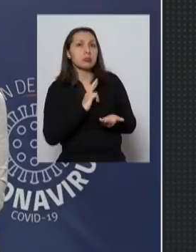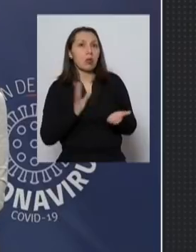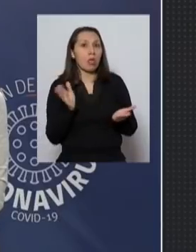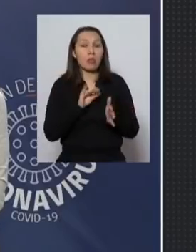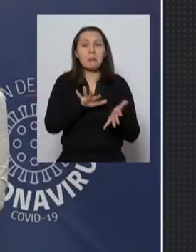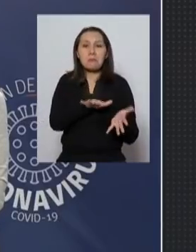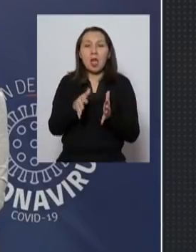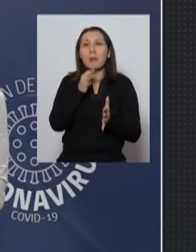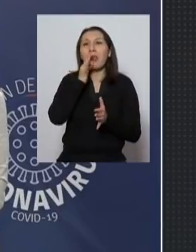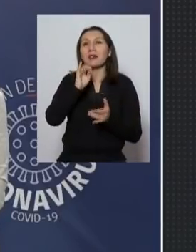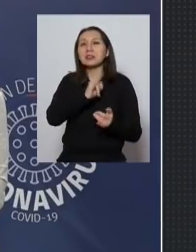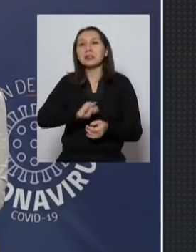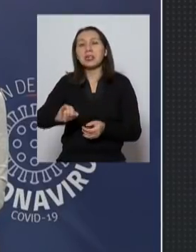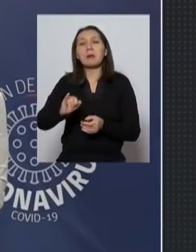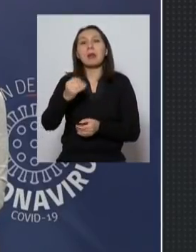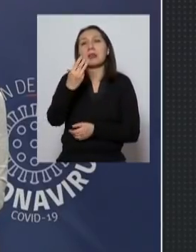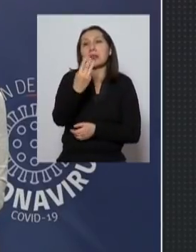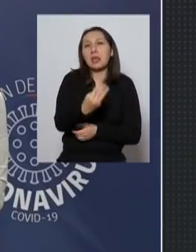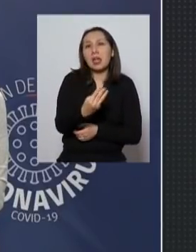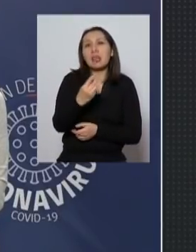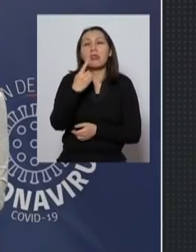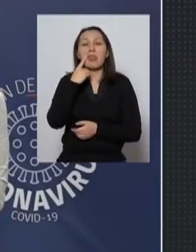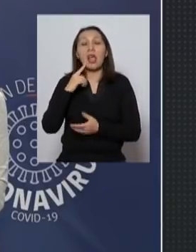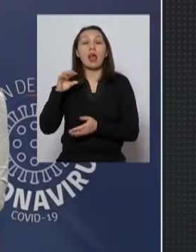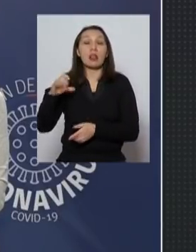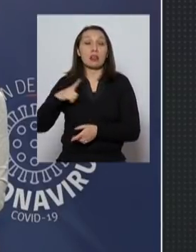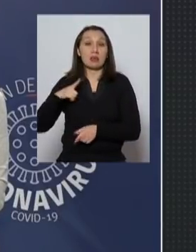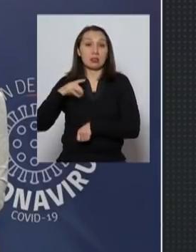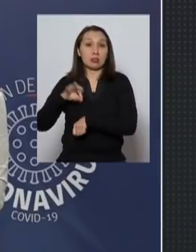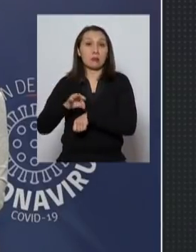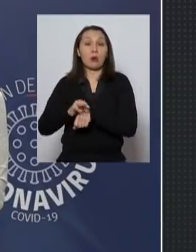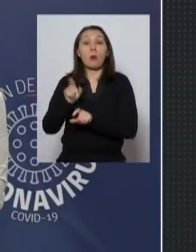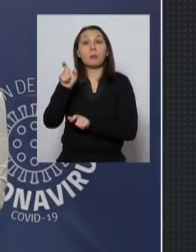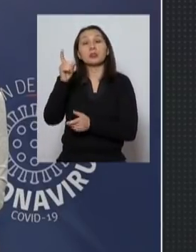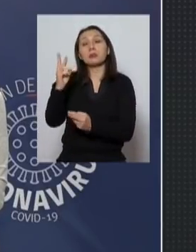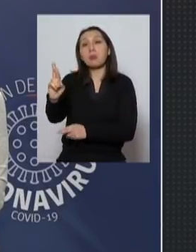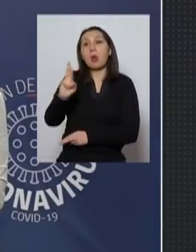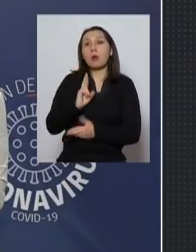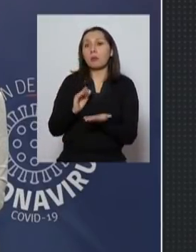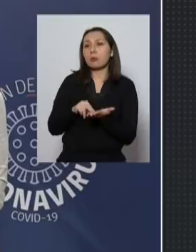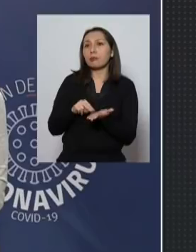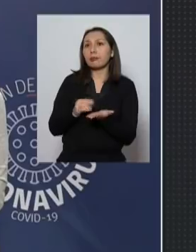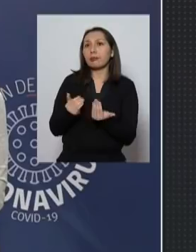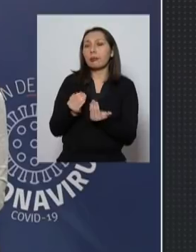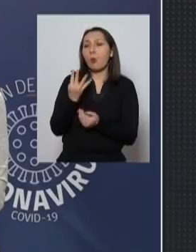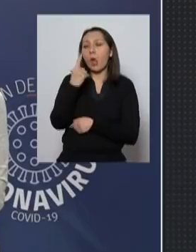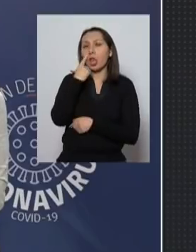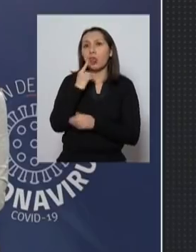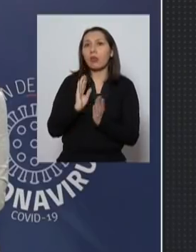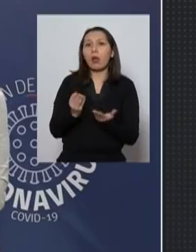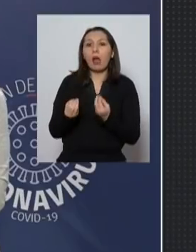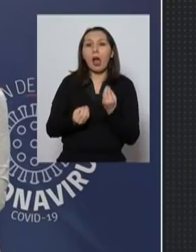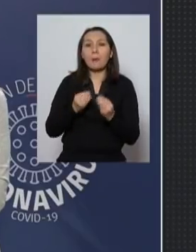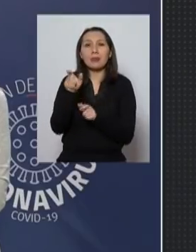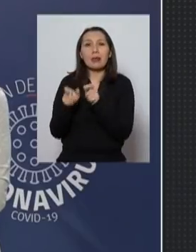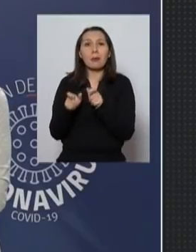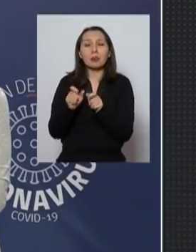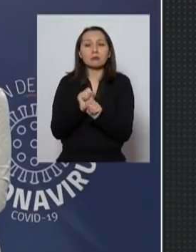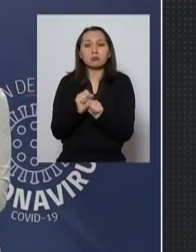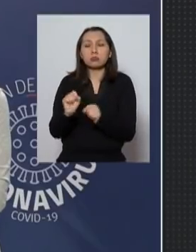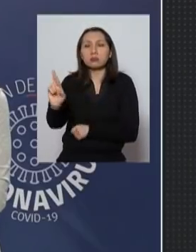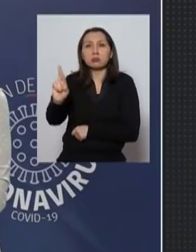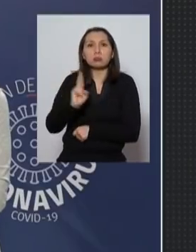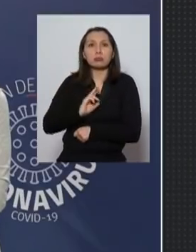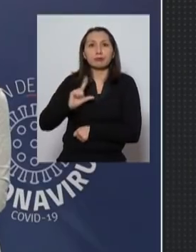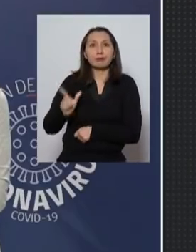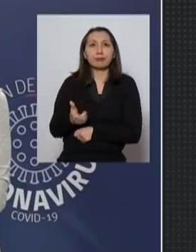el promedio era de 3 en las licencias médicas de quien está esperando un resultado duran solo 4 días. ¿Qué hacemos con las personas